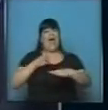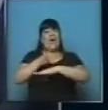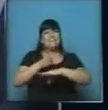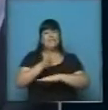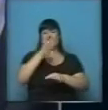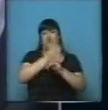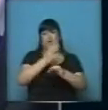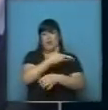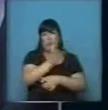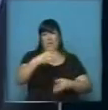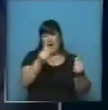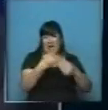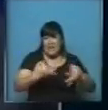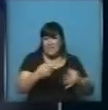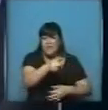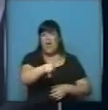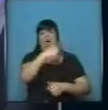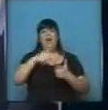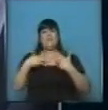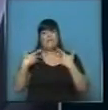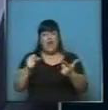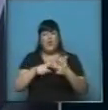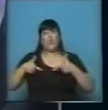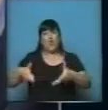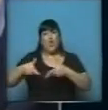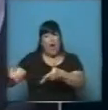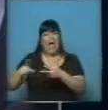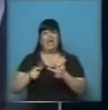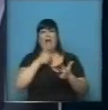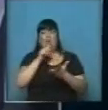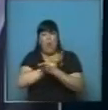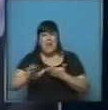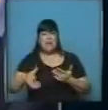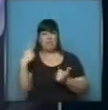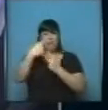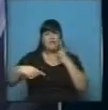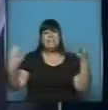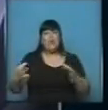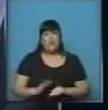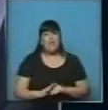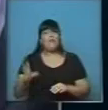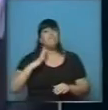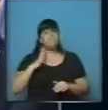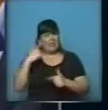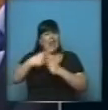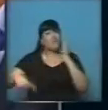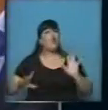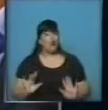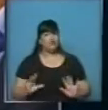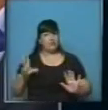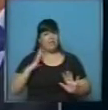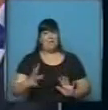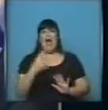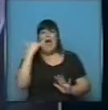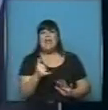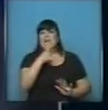pública de calidad, a la salud, a la cloaca, al agua potable, a la seguridad, todas cosas que todavía están pendientes para muchos argentinos, porque hay